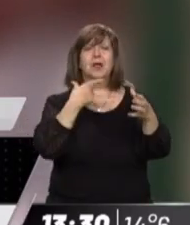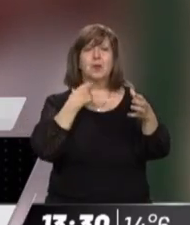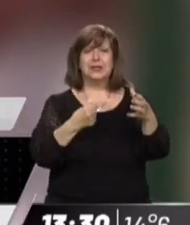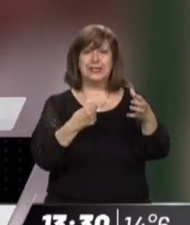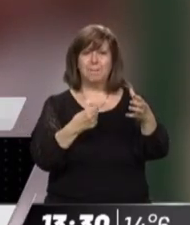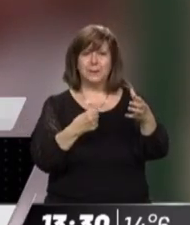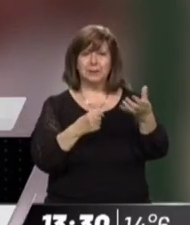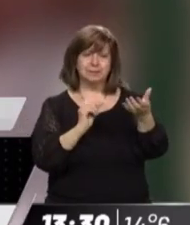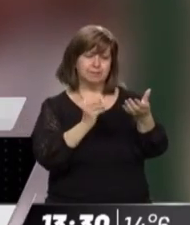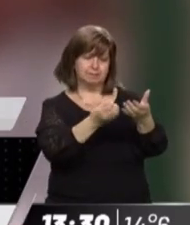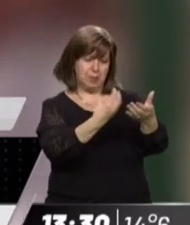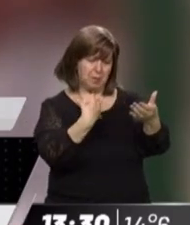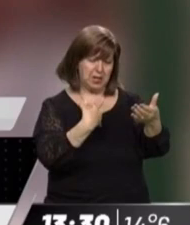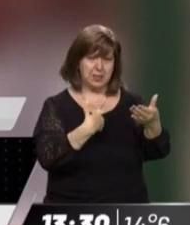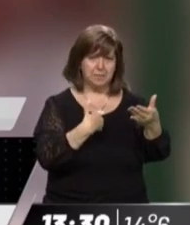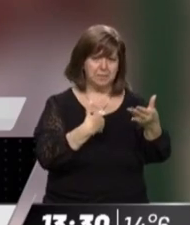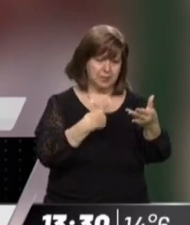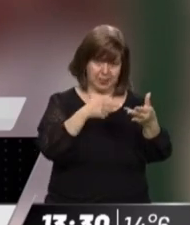3 meses.